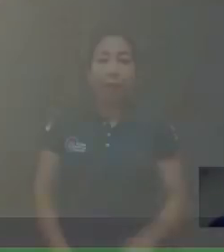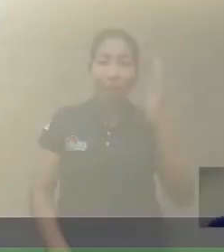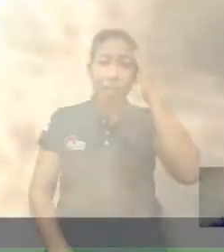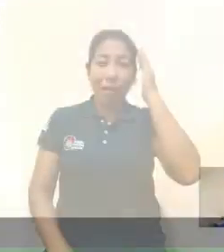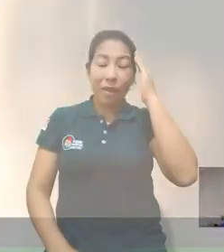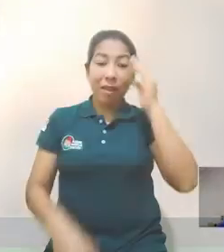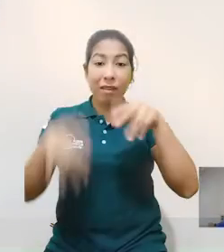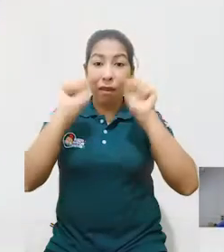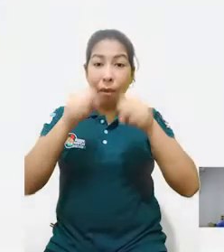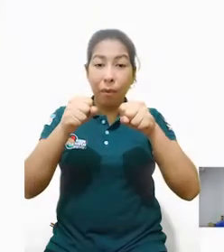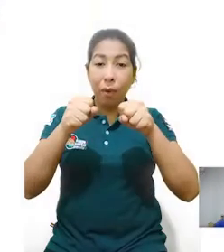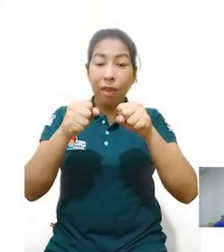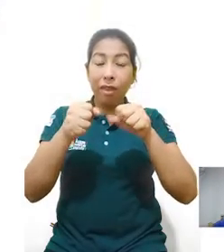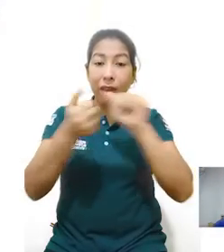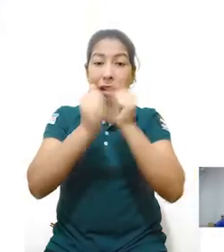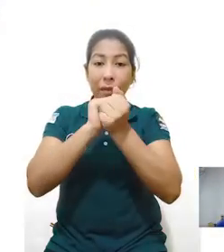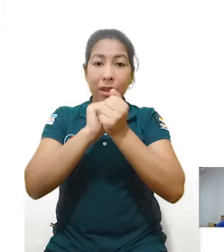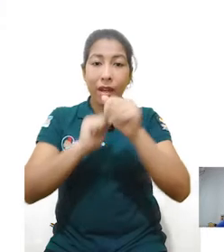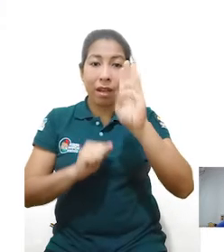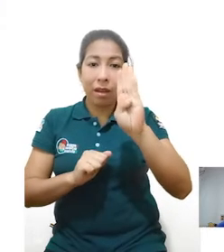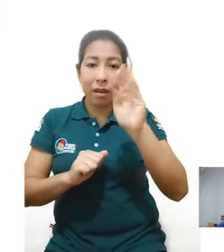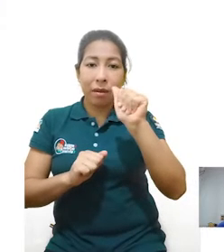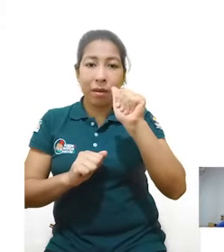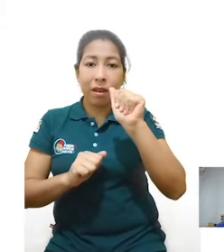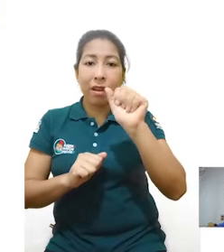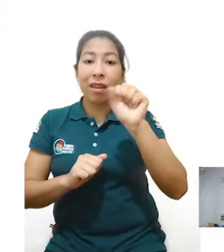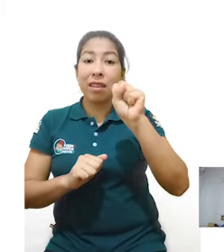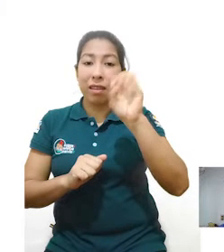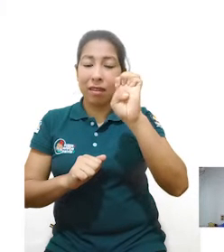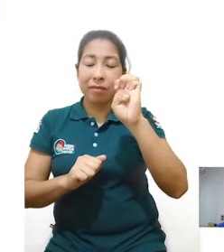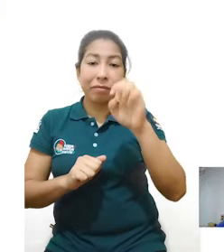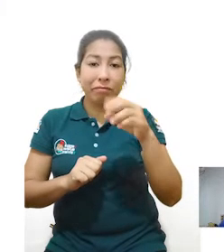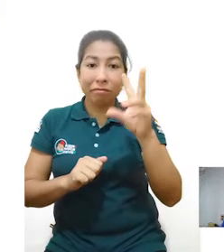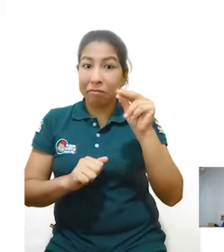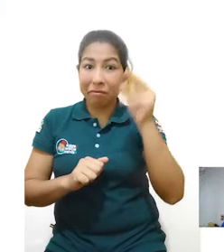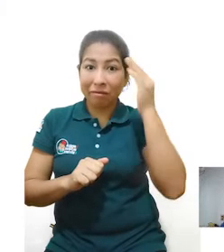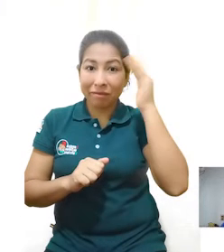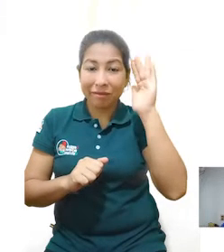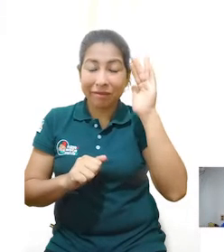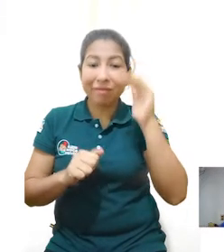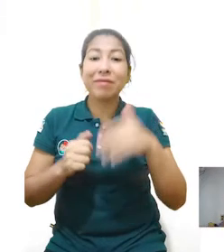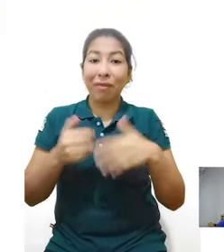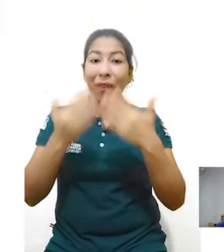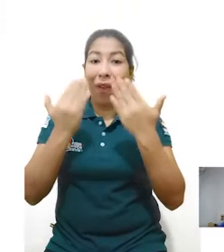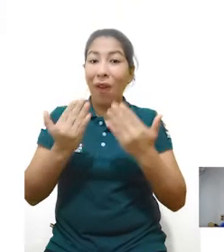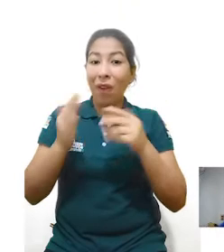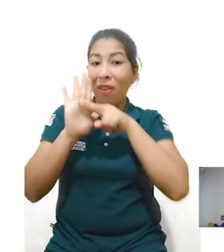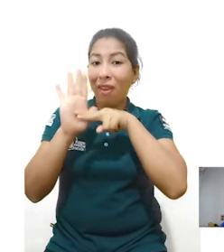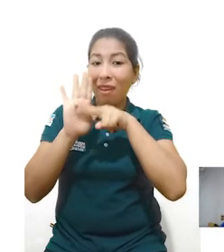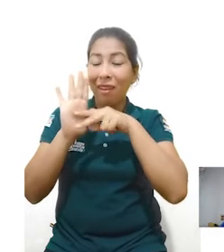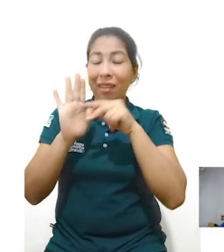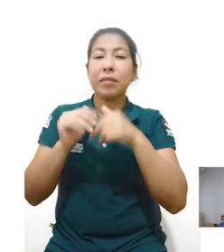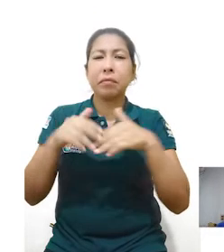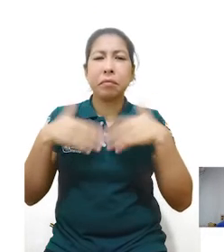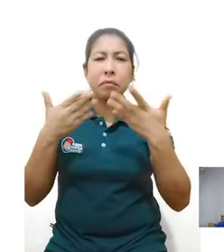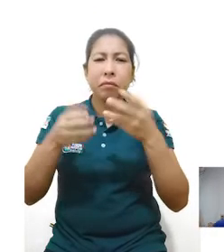¿Sabías que en los logaritmos es posible cambiar la base? ¿No sabías? Pues en este video te contamos cómo se hace. Un